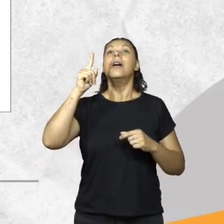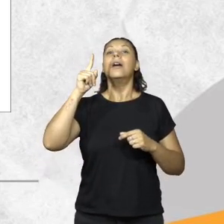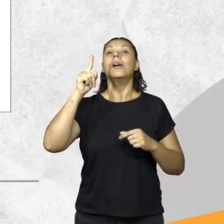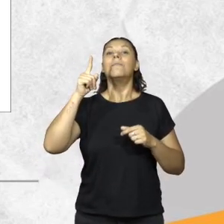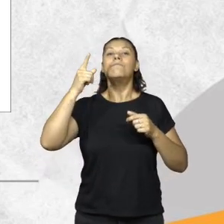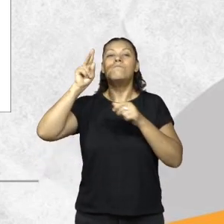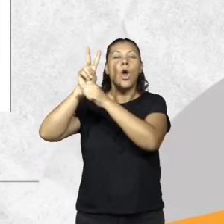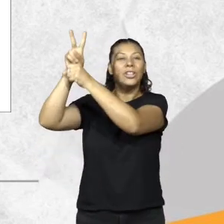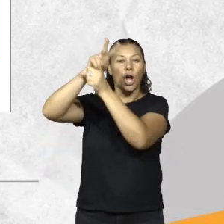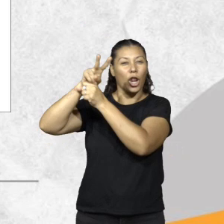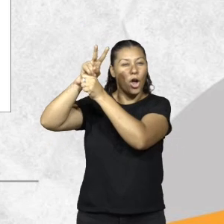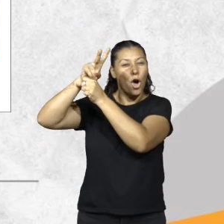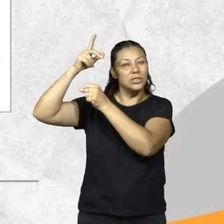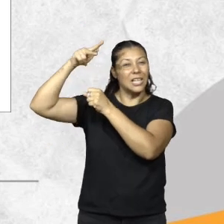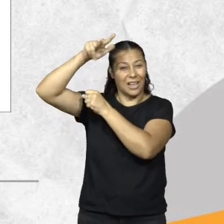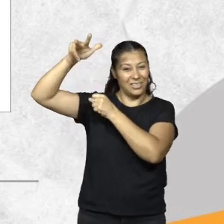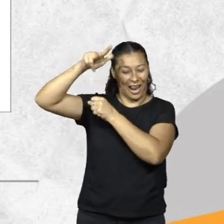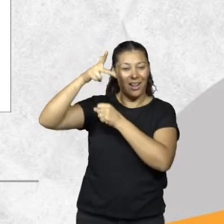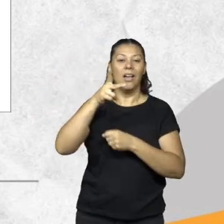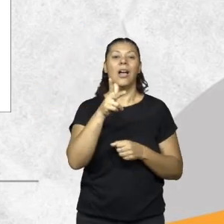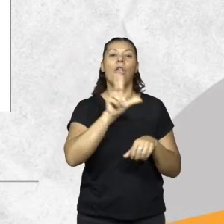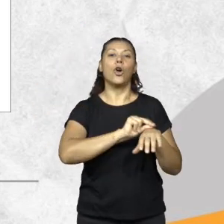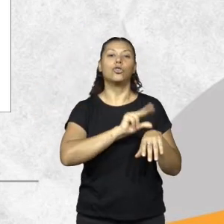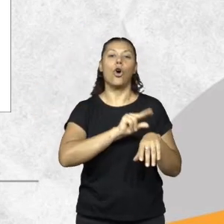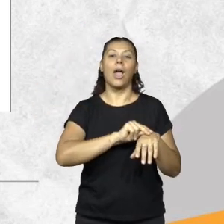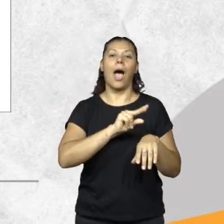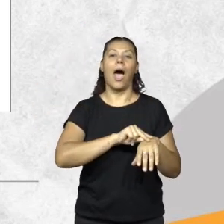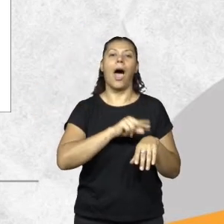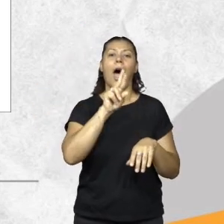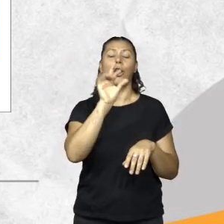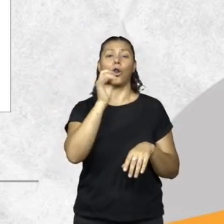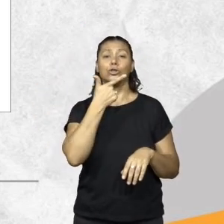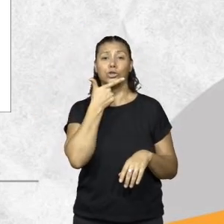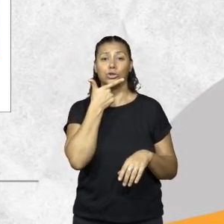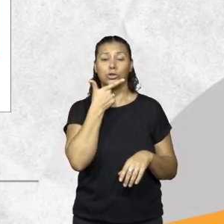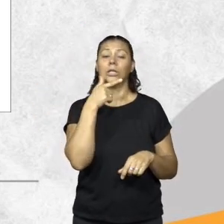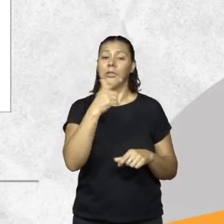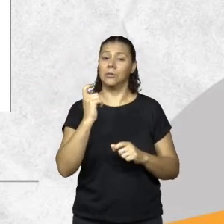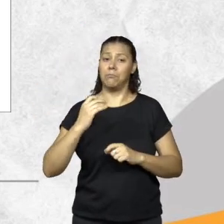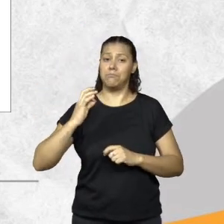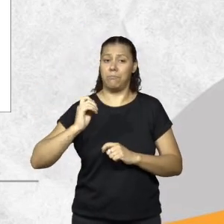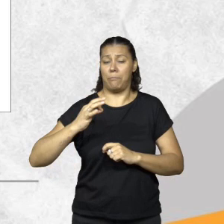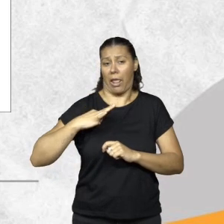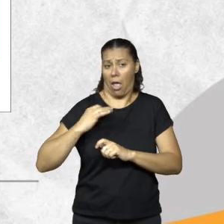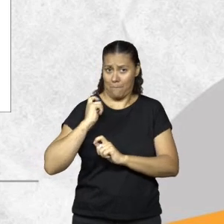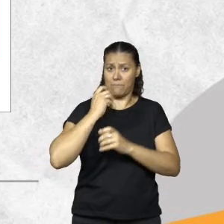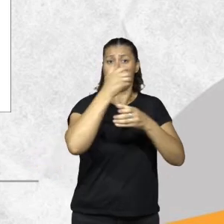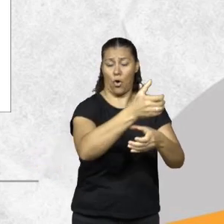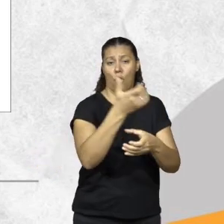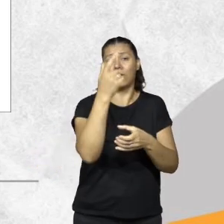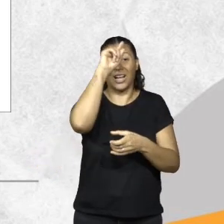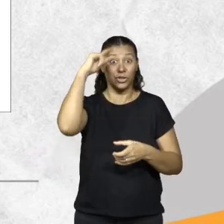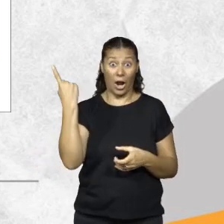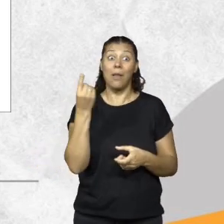Droz. Ella ha tenido un premio, un reconocimiento a nivel nacional por este trabajo que ha